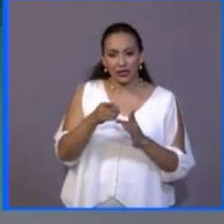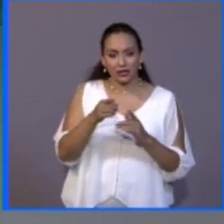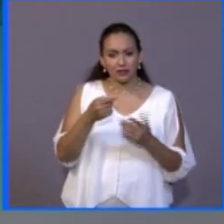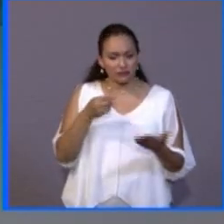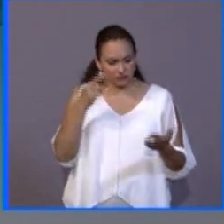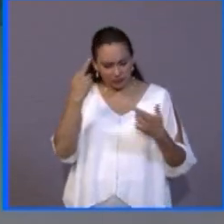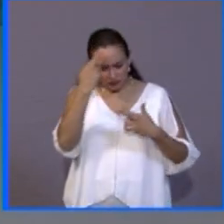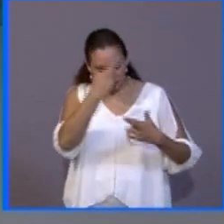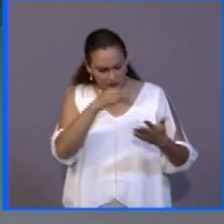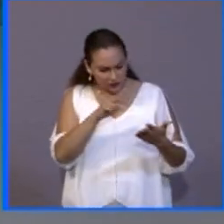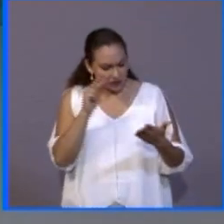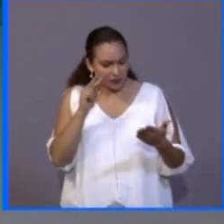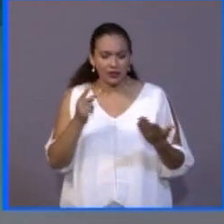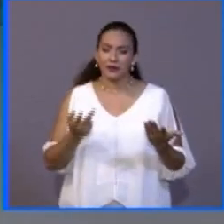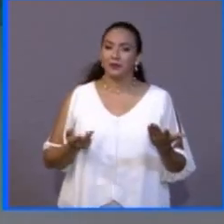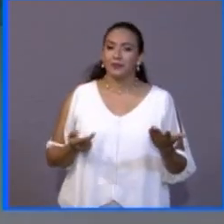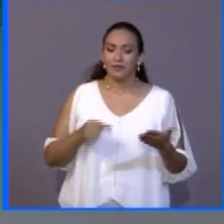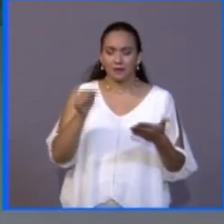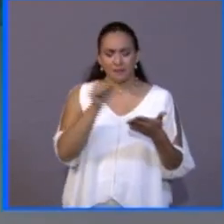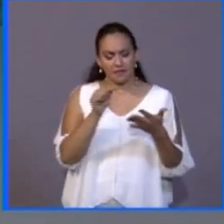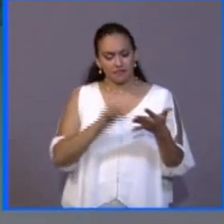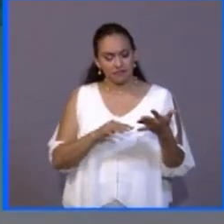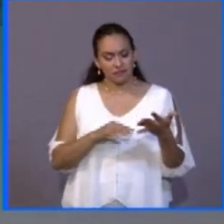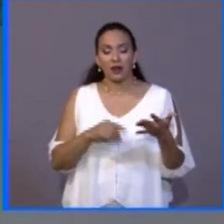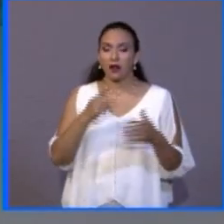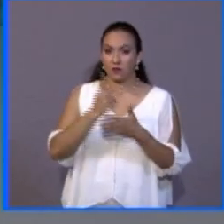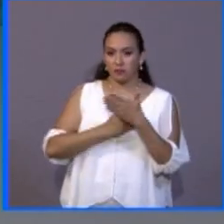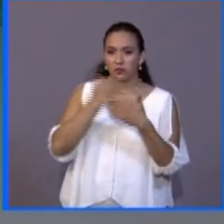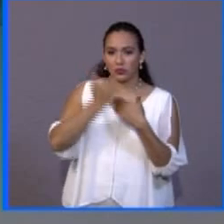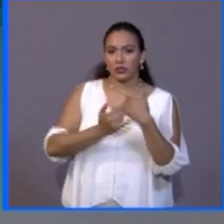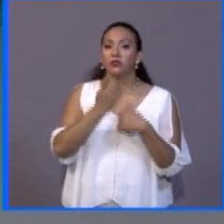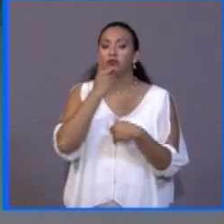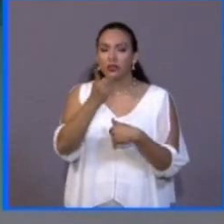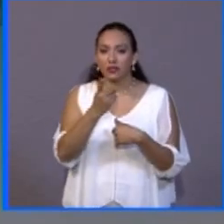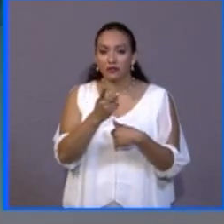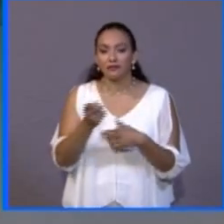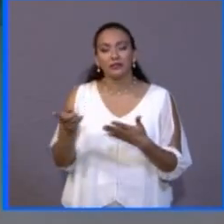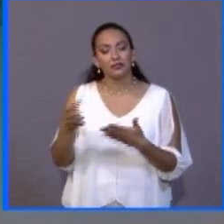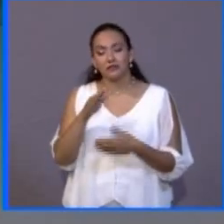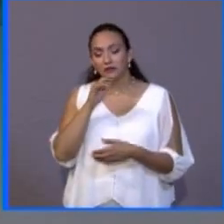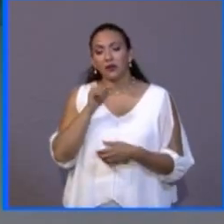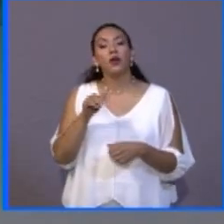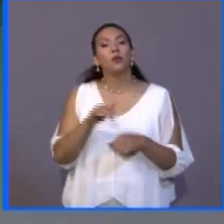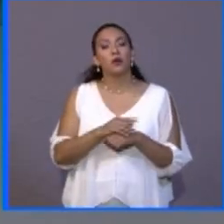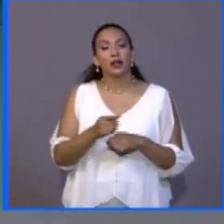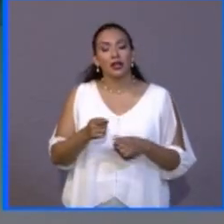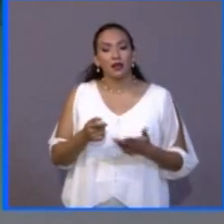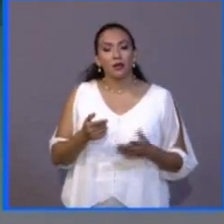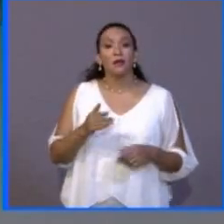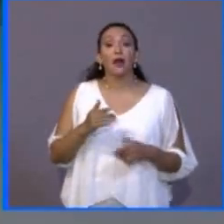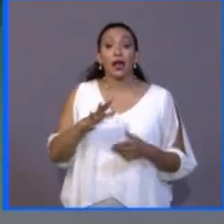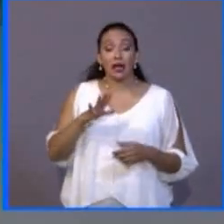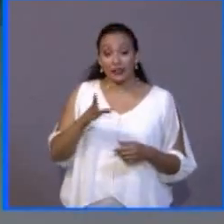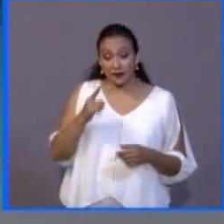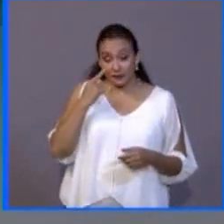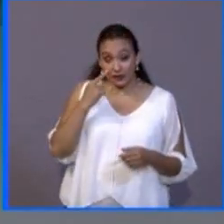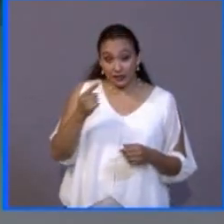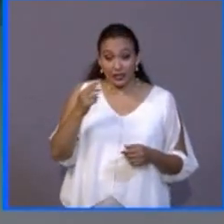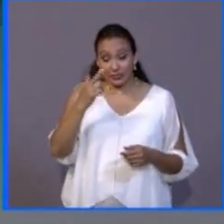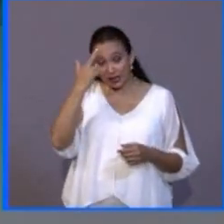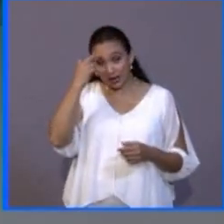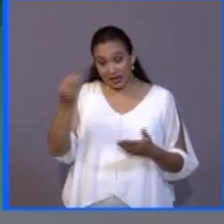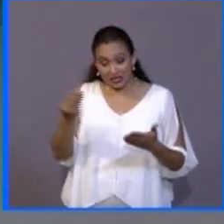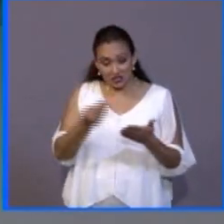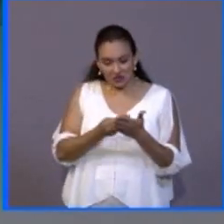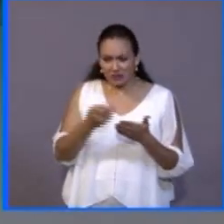dictada en el recurso de inconformidad, al respecto, el proyecto considera inoperantes los agravios, ya que con dichos argumentos